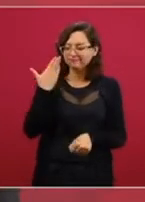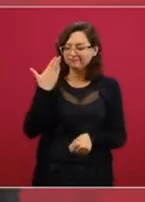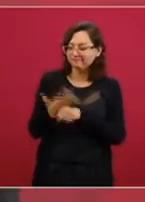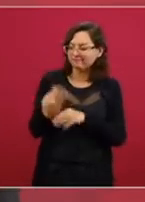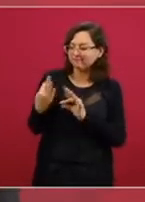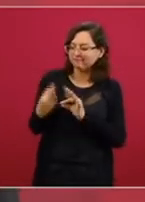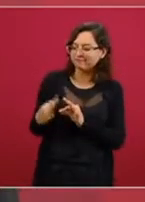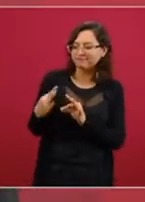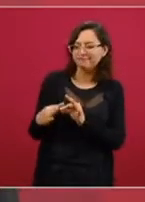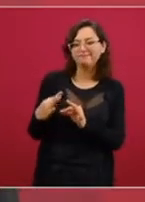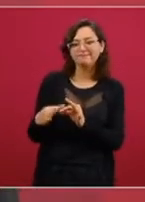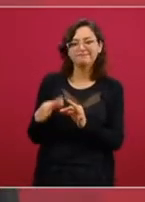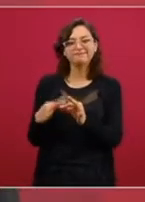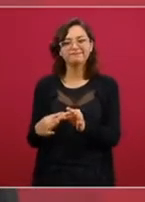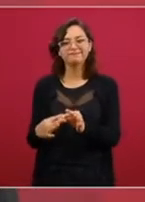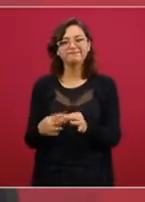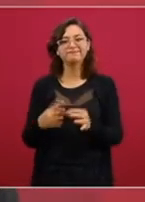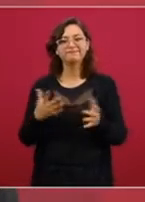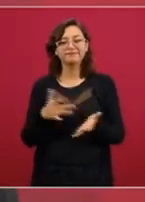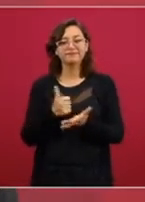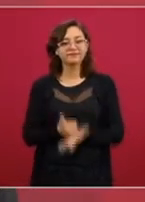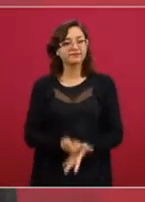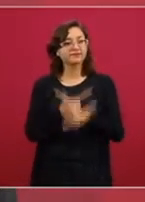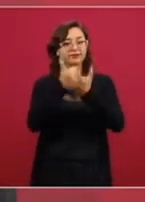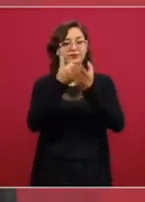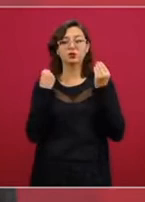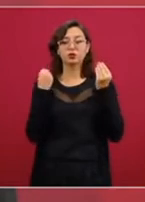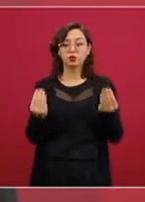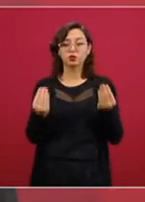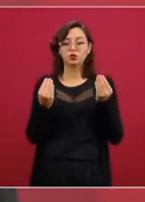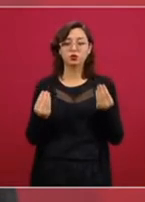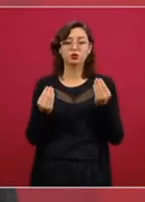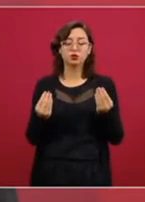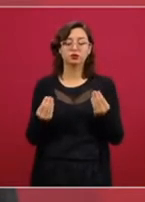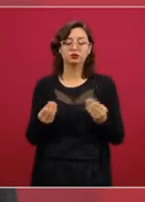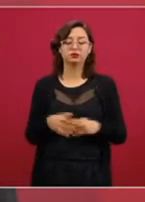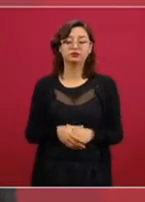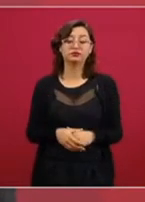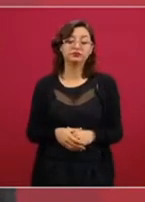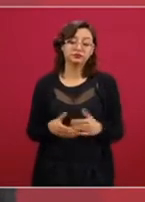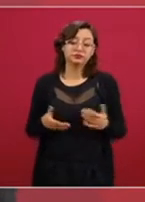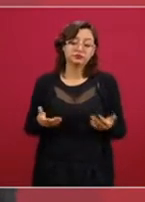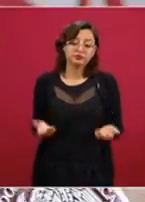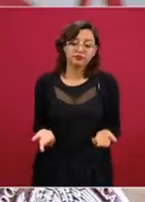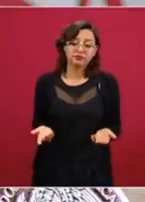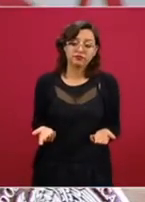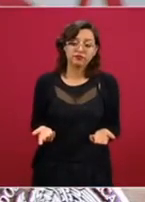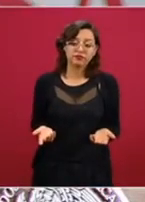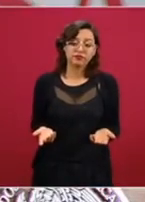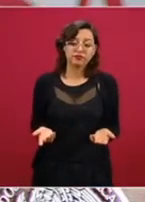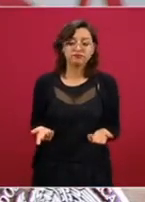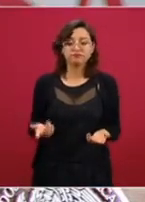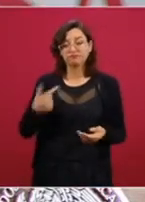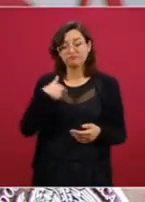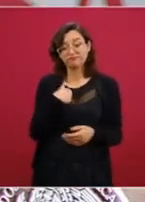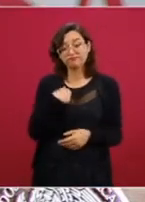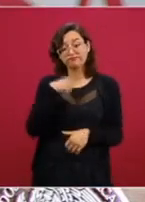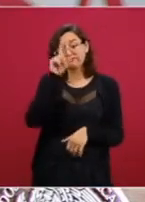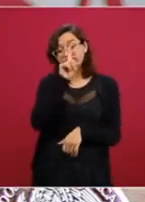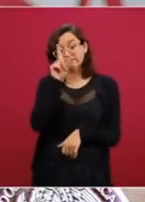responsable, nos están ayudando mucho. Entonces, no acudir a la